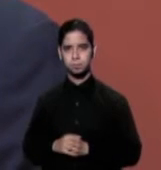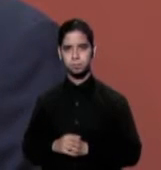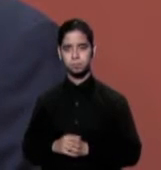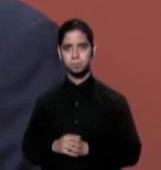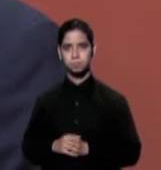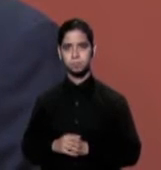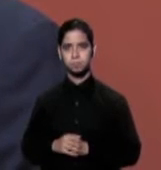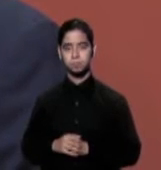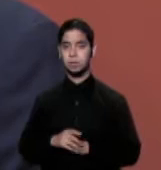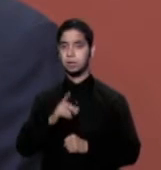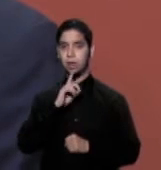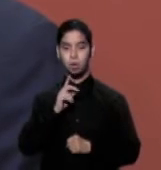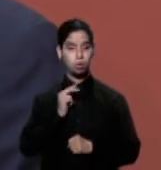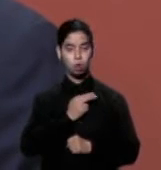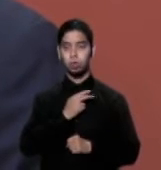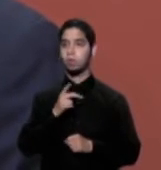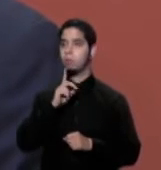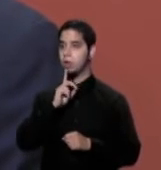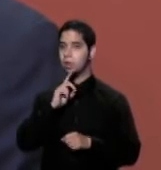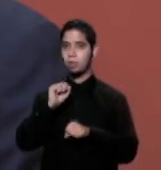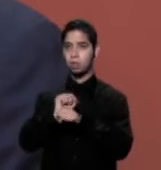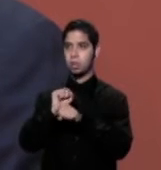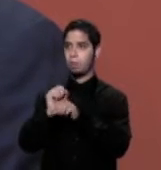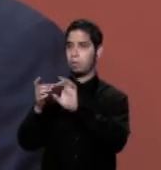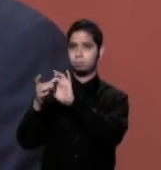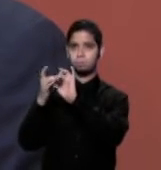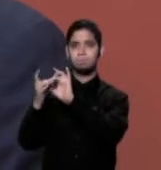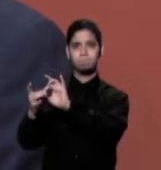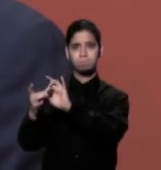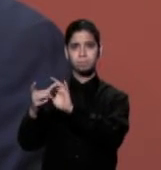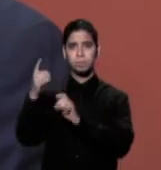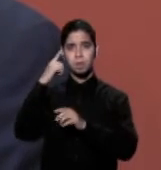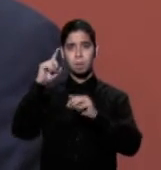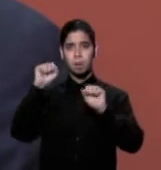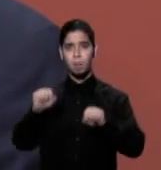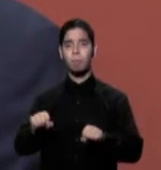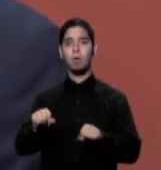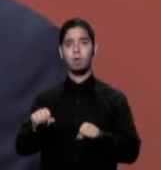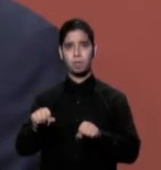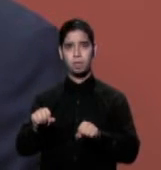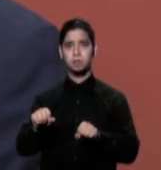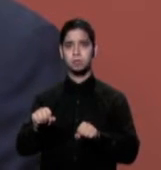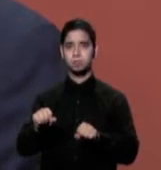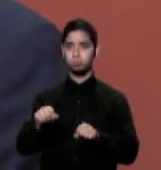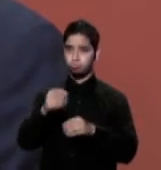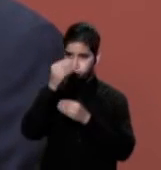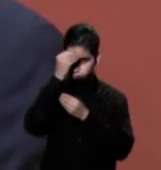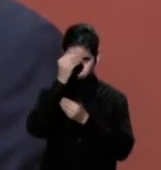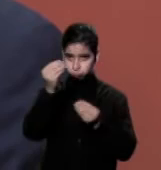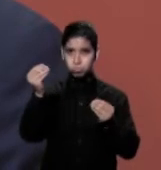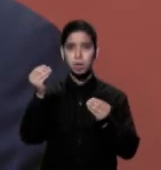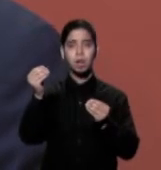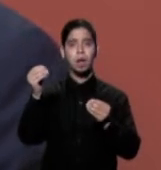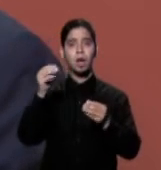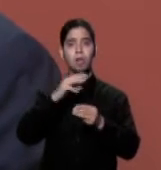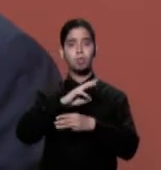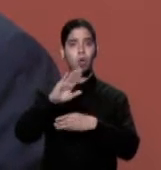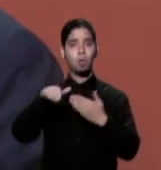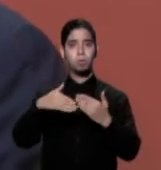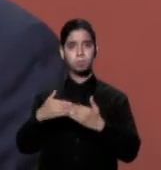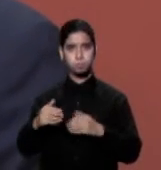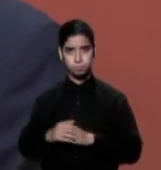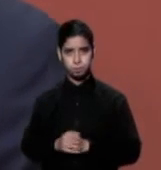Y sí, estamos trabajando en conjunto con el Tesoro para llevar un mensaje al unísono a los